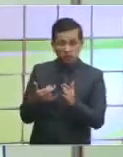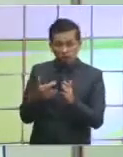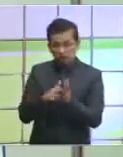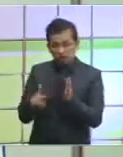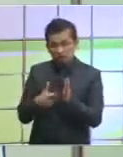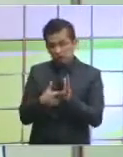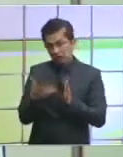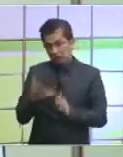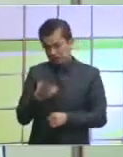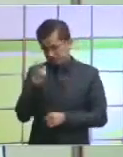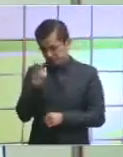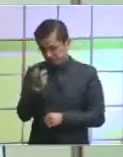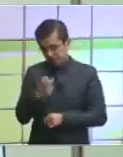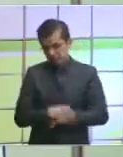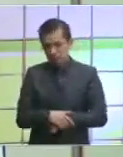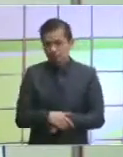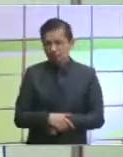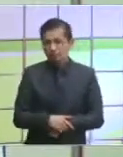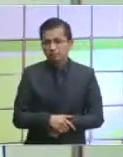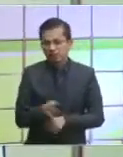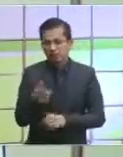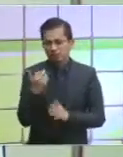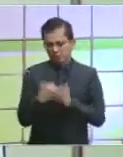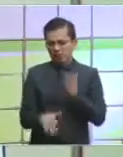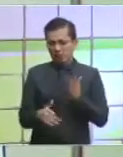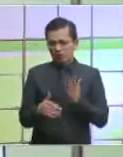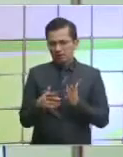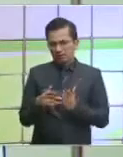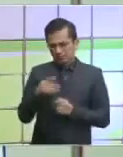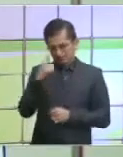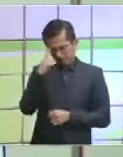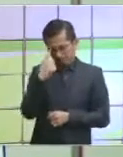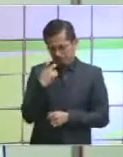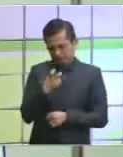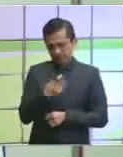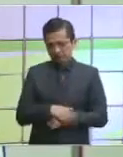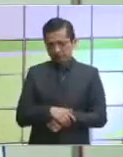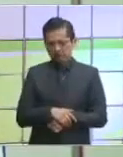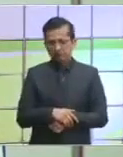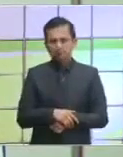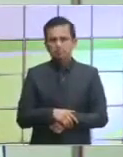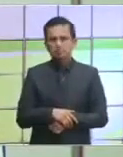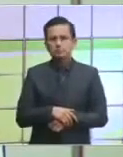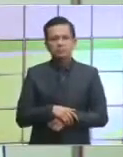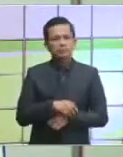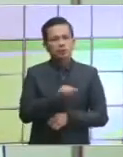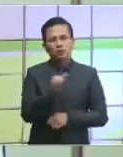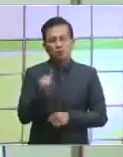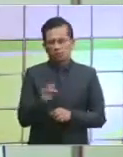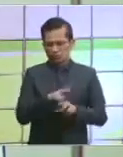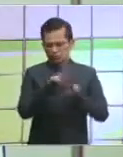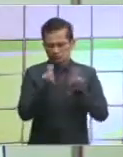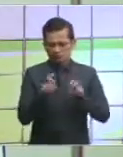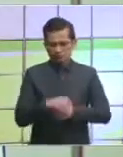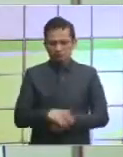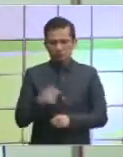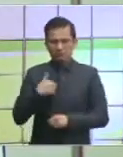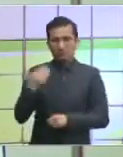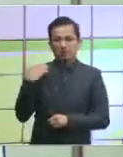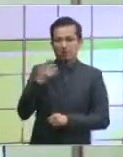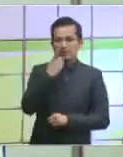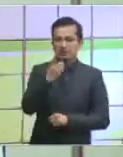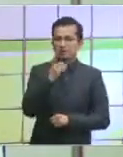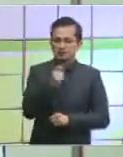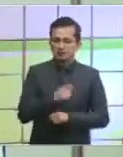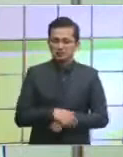un déficit central el producto r no existe segundo tema el que yo desee hace un rato hay medios